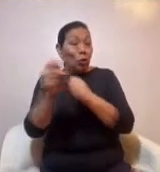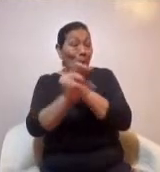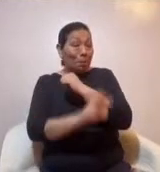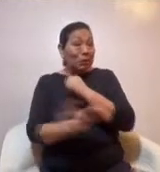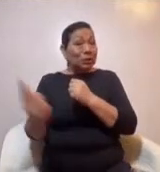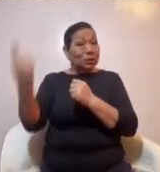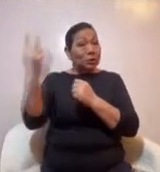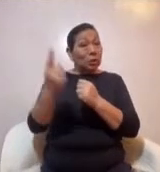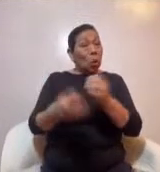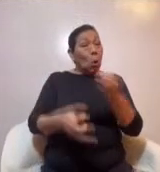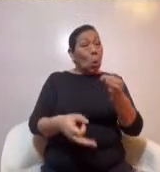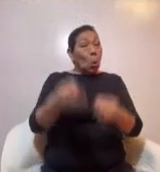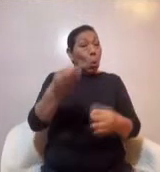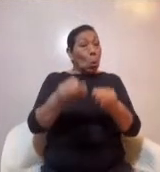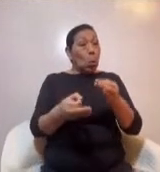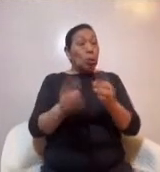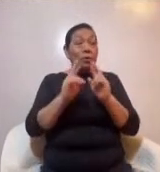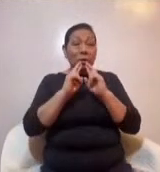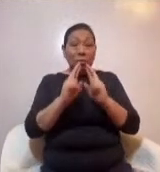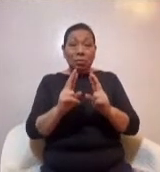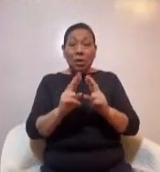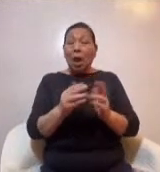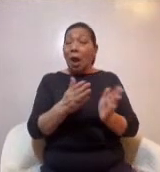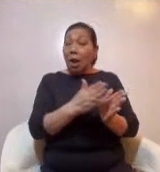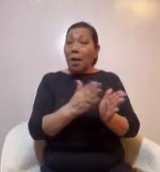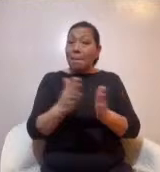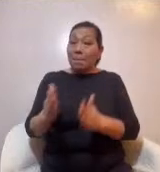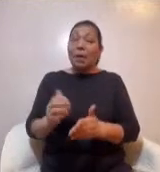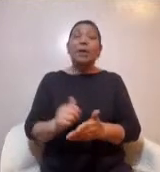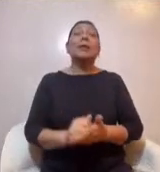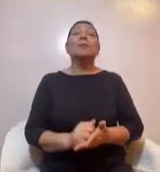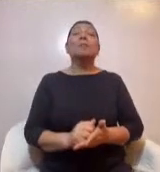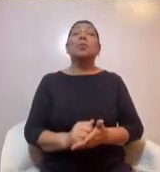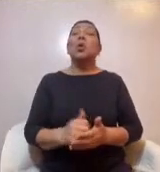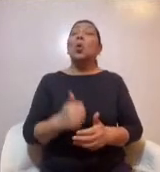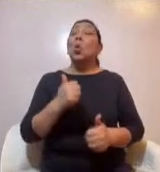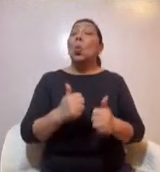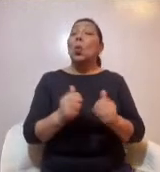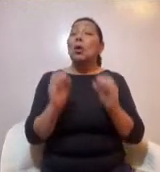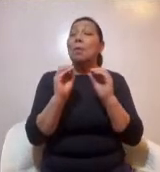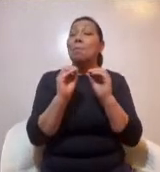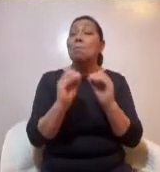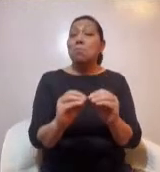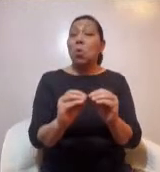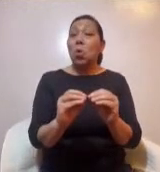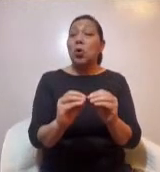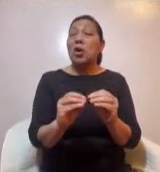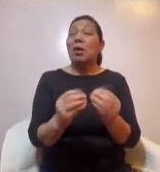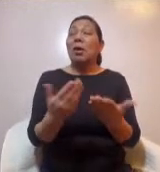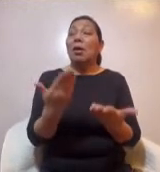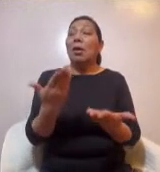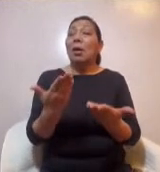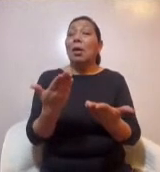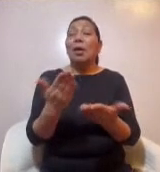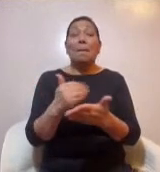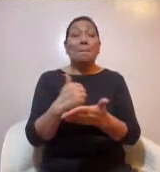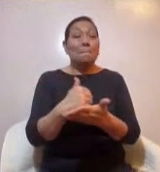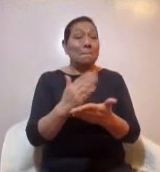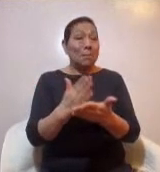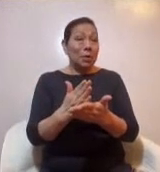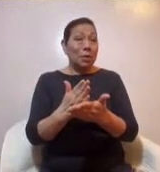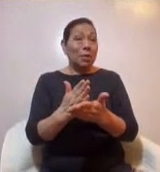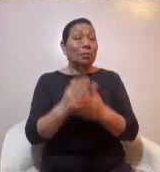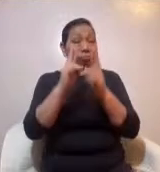personas extranjeras a un sistema jurídico que les resulta ajeno, lo cual los coloca en una situación